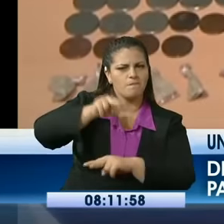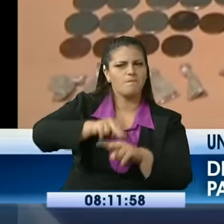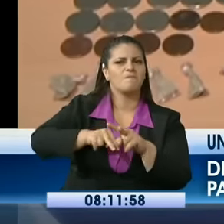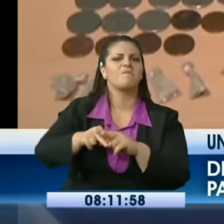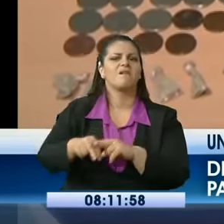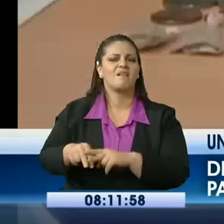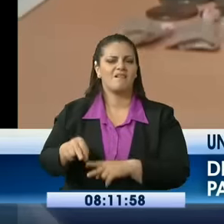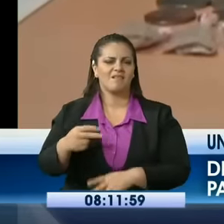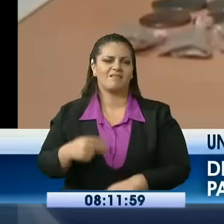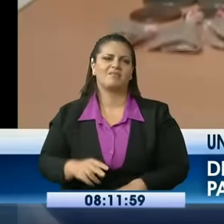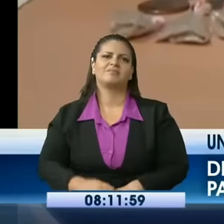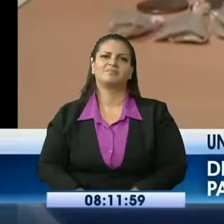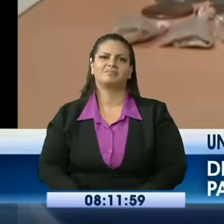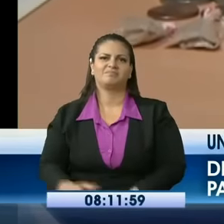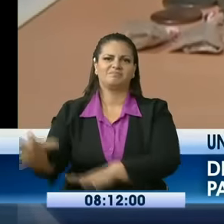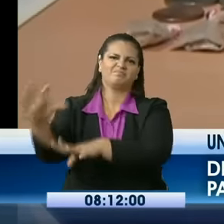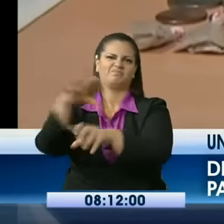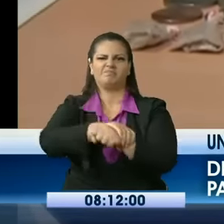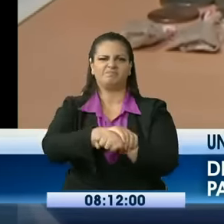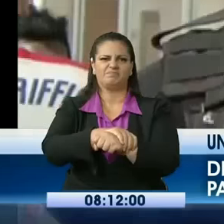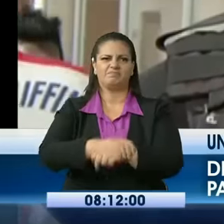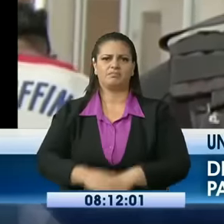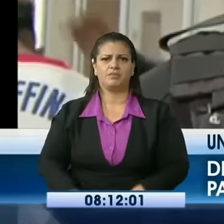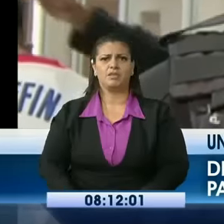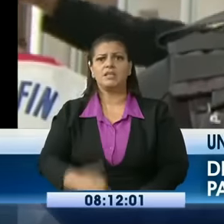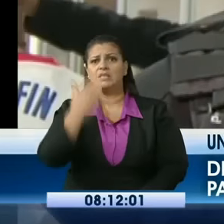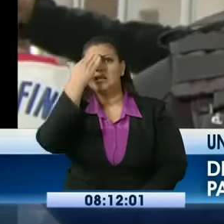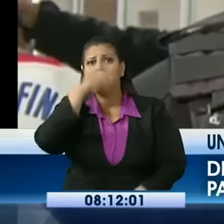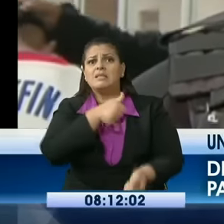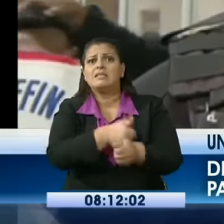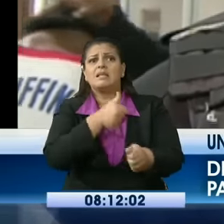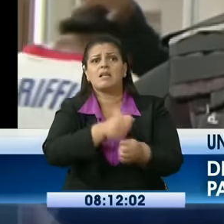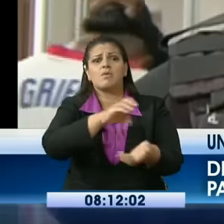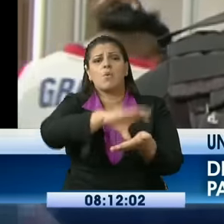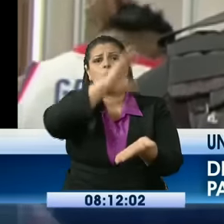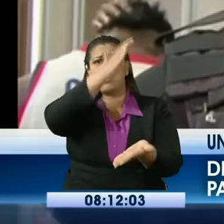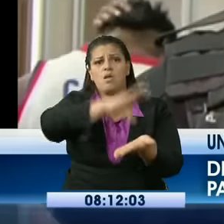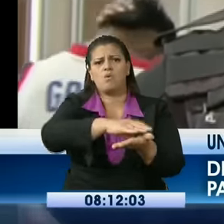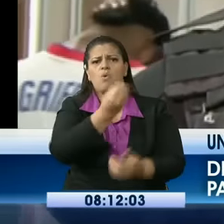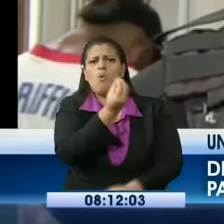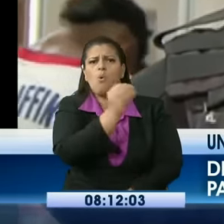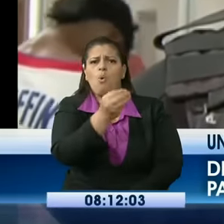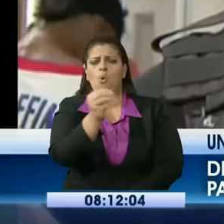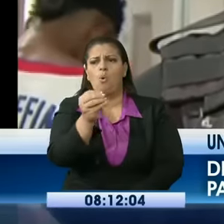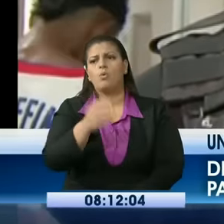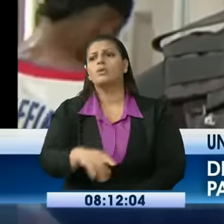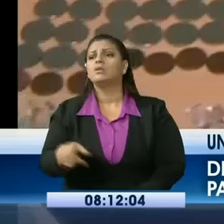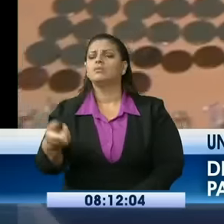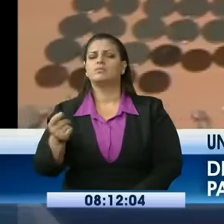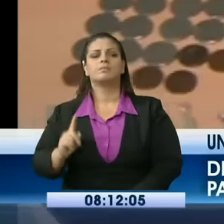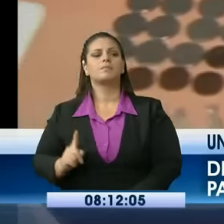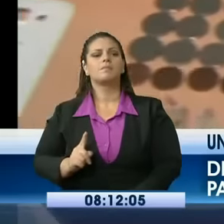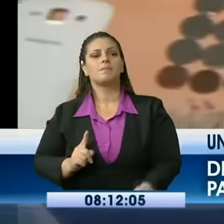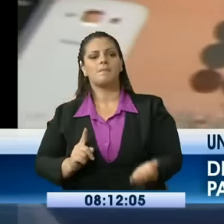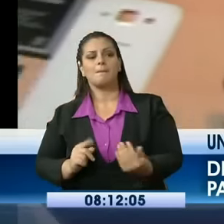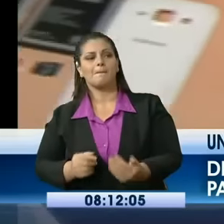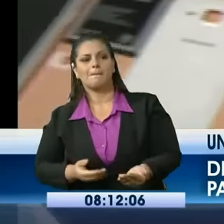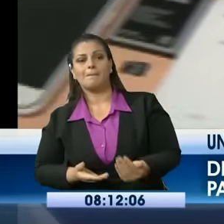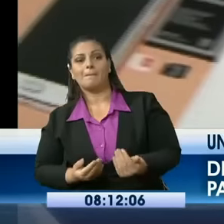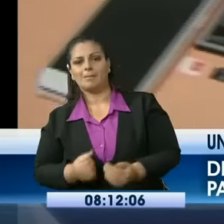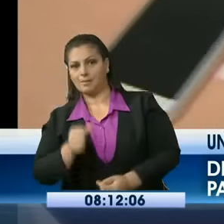las sustancias en dicho lugar. Salían de los diferentes colegios del sector y pasaban por el lugar adquiriendo las sustancias. El